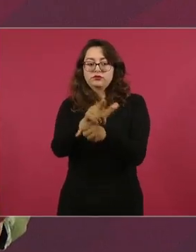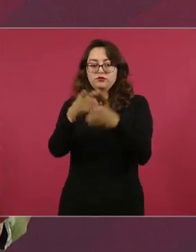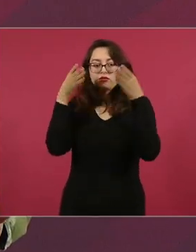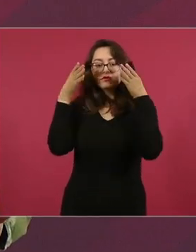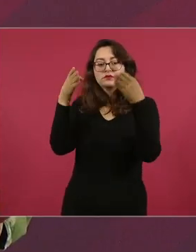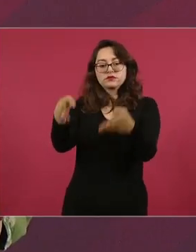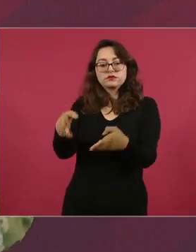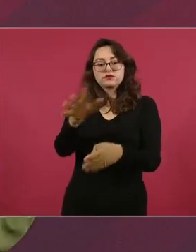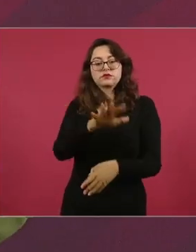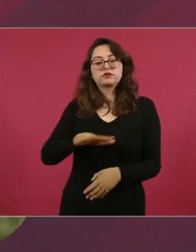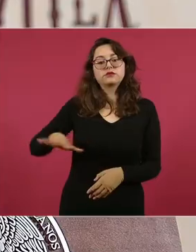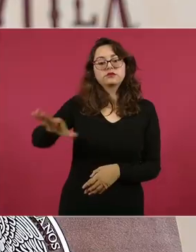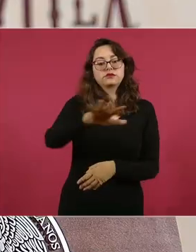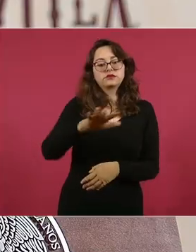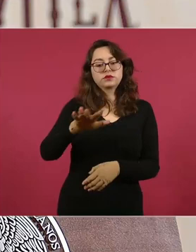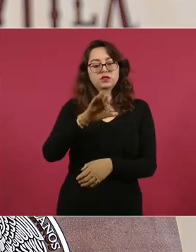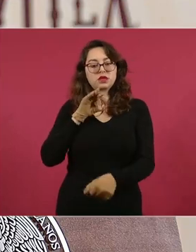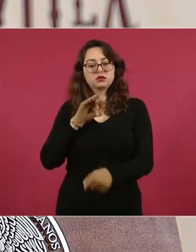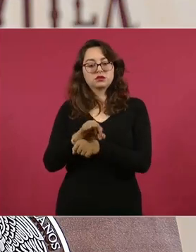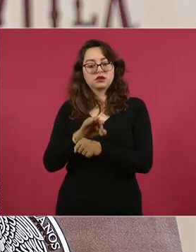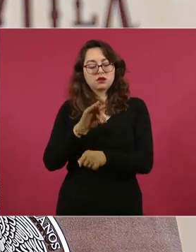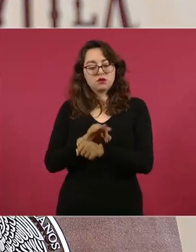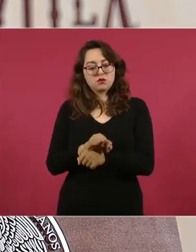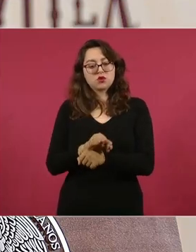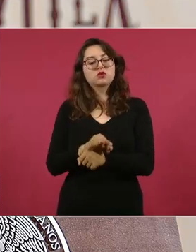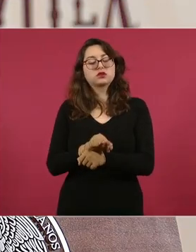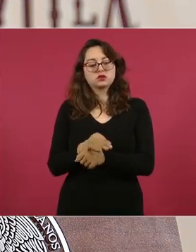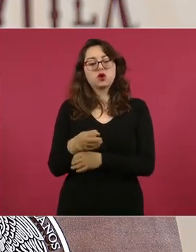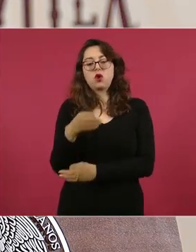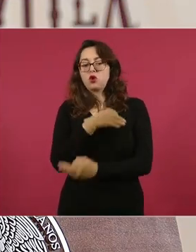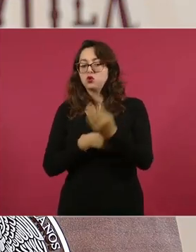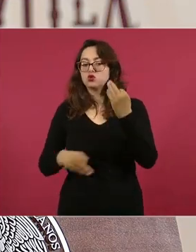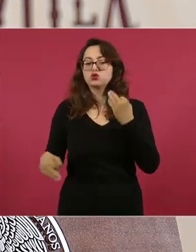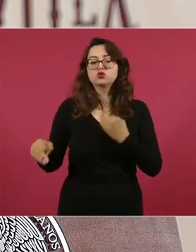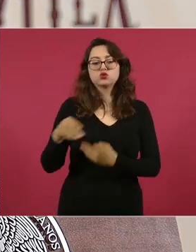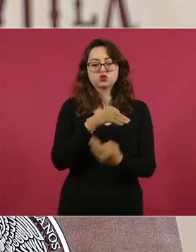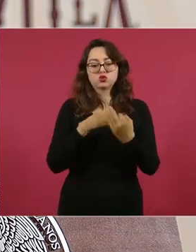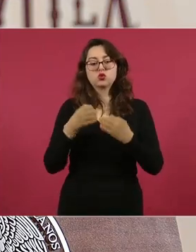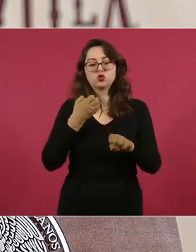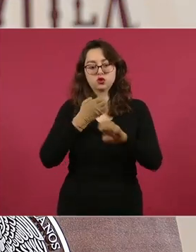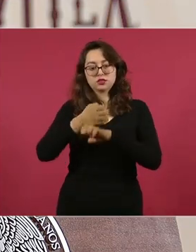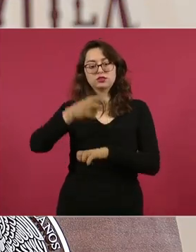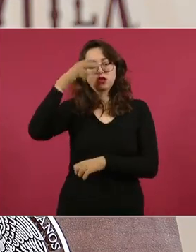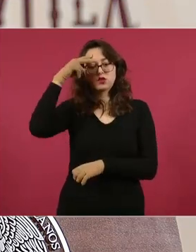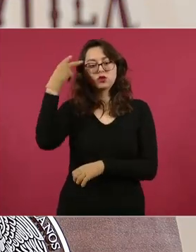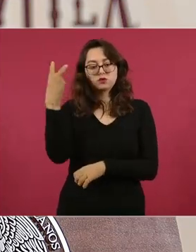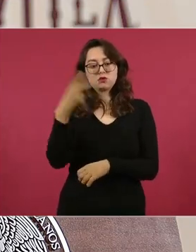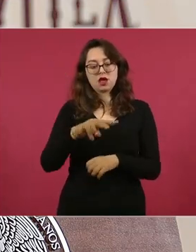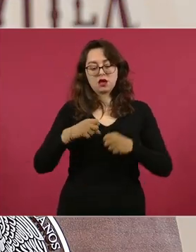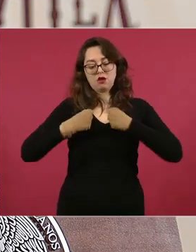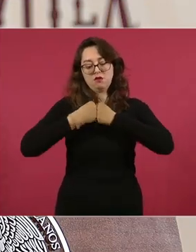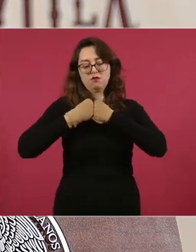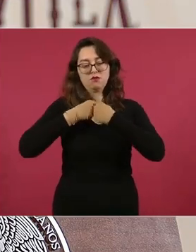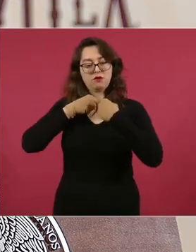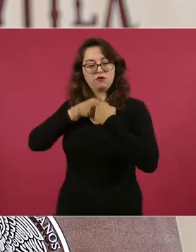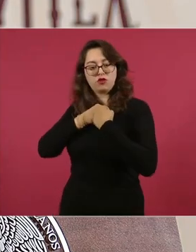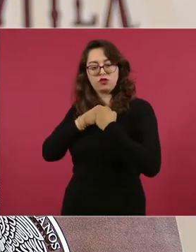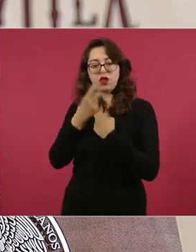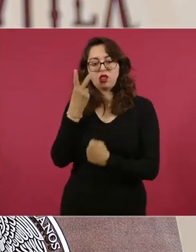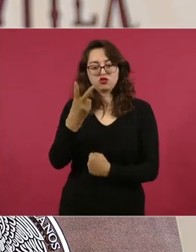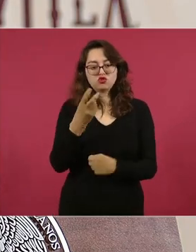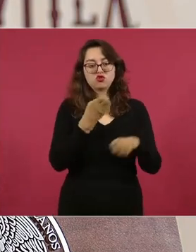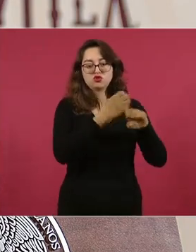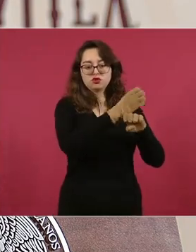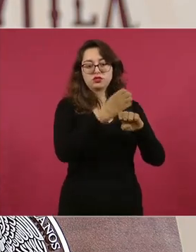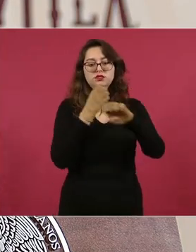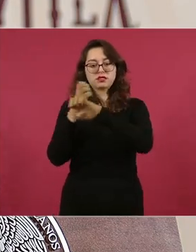directamente a la seguridad de toda esa área del Estado de México con sus colindancias. Entonces,